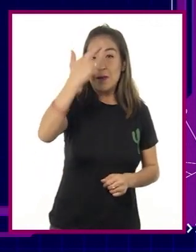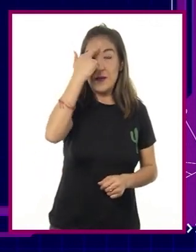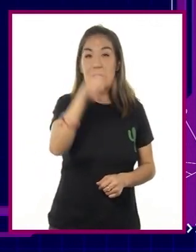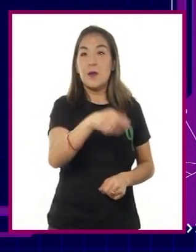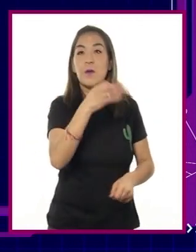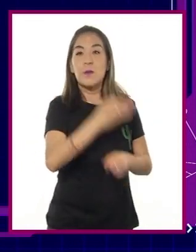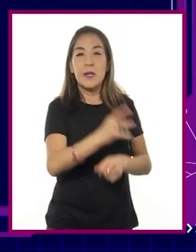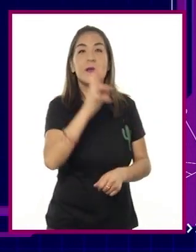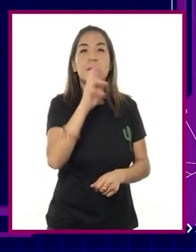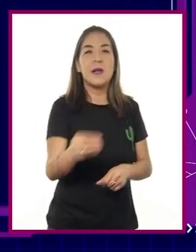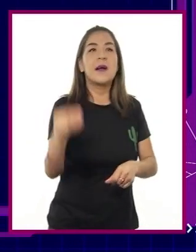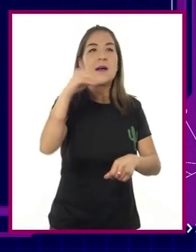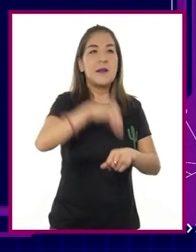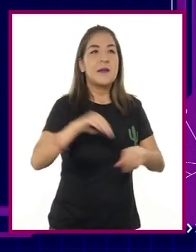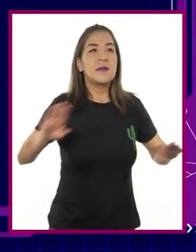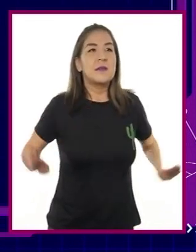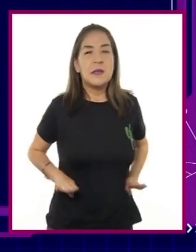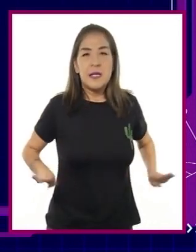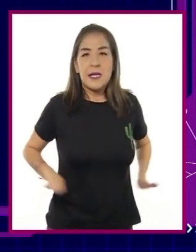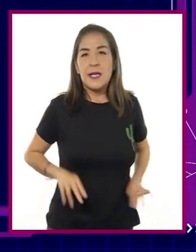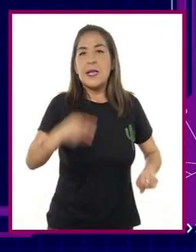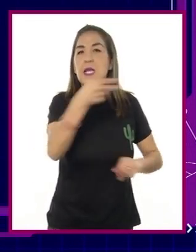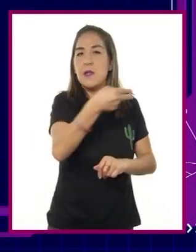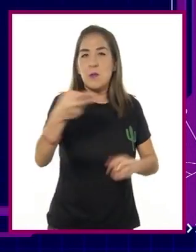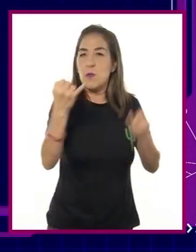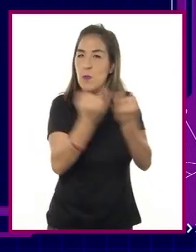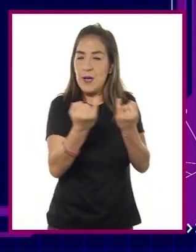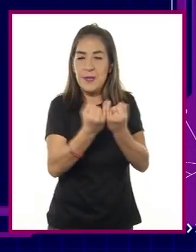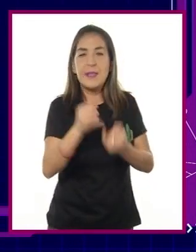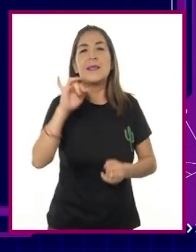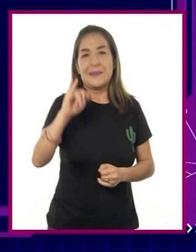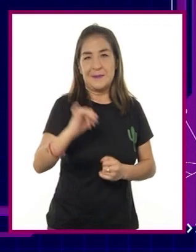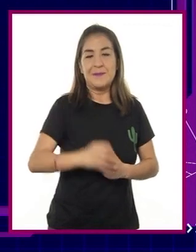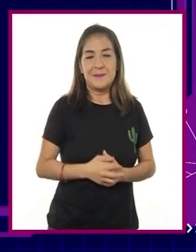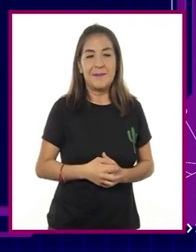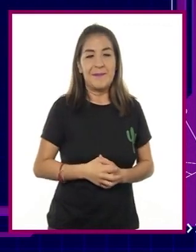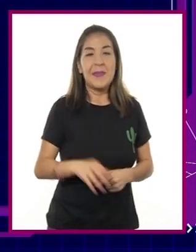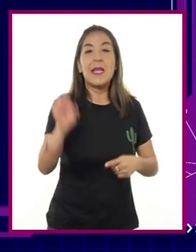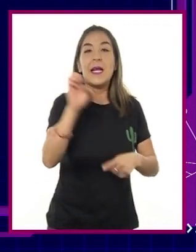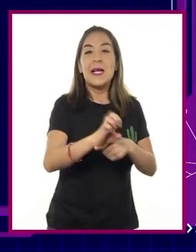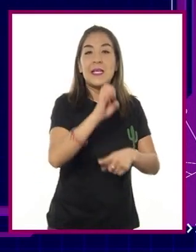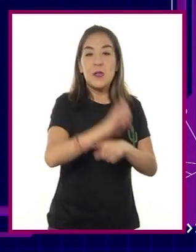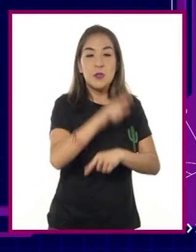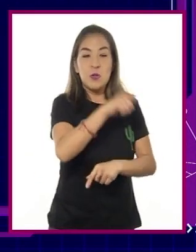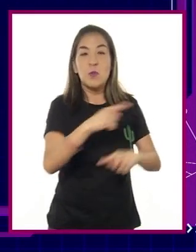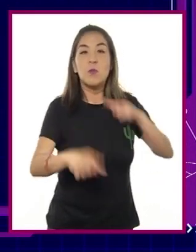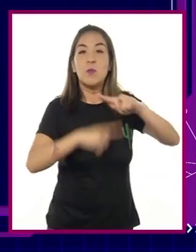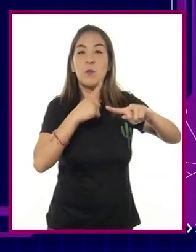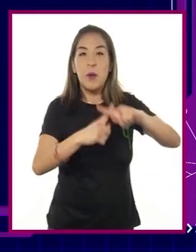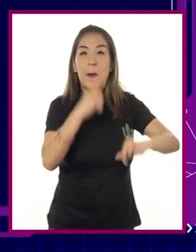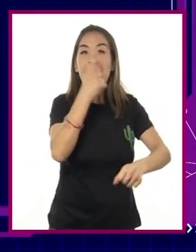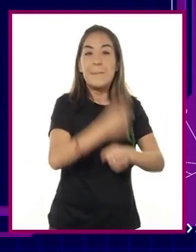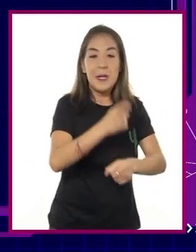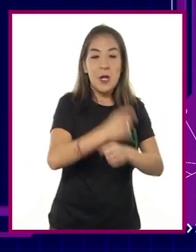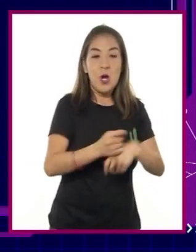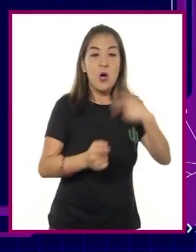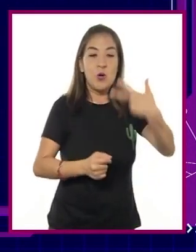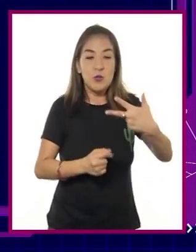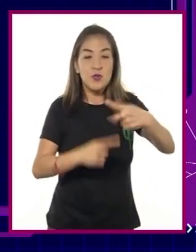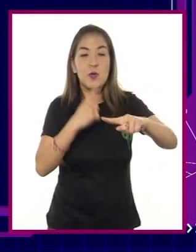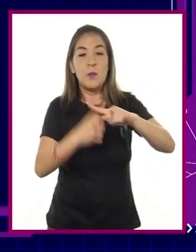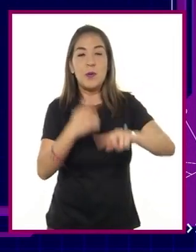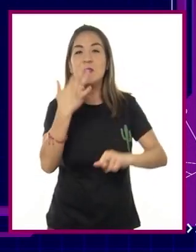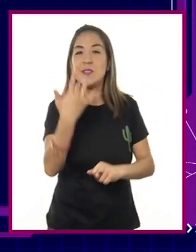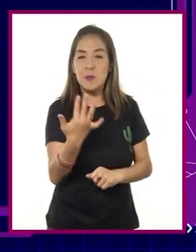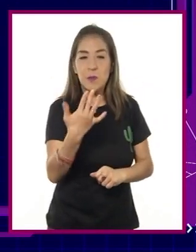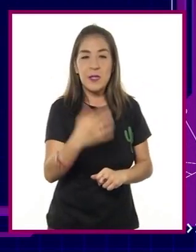resolver debes aplicar la jerarquía de operaciones. Claro, maestra Irina. Entonces, multiplicamos primero 8 por